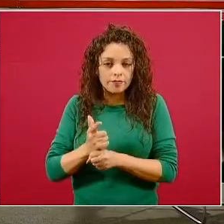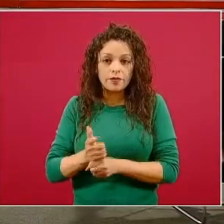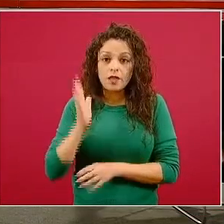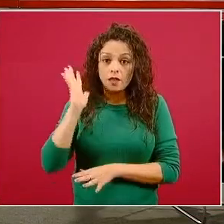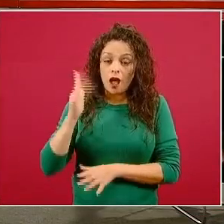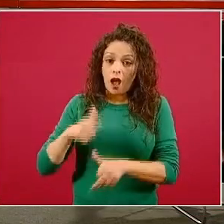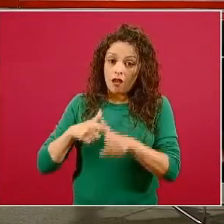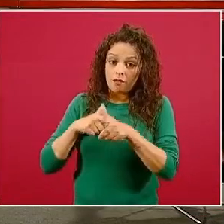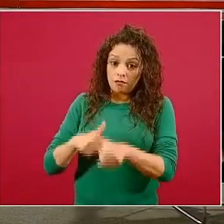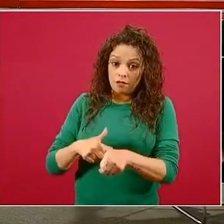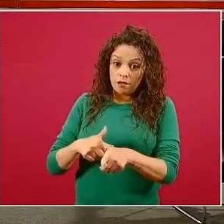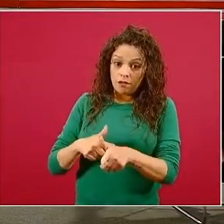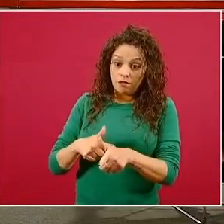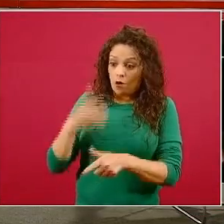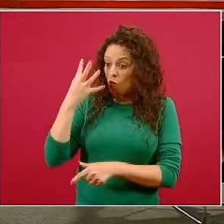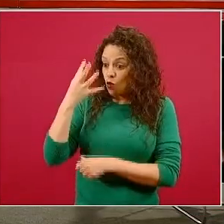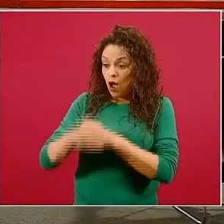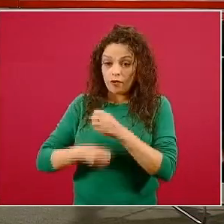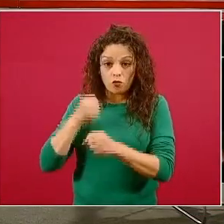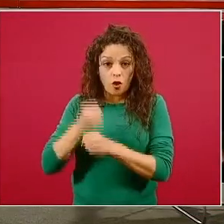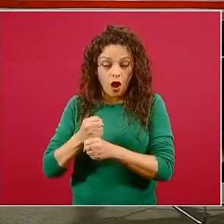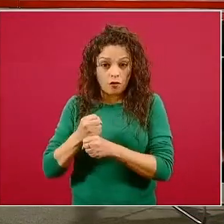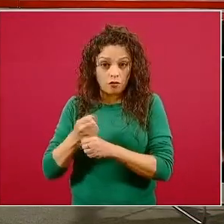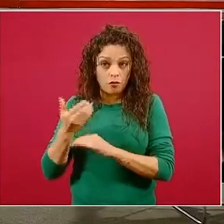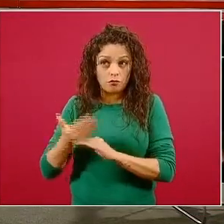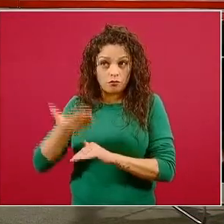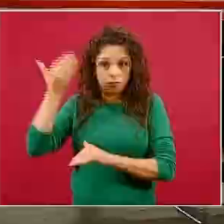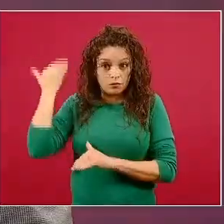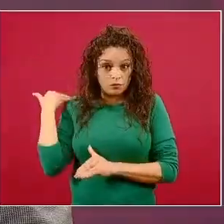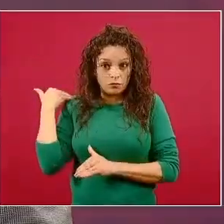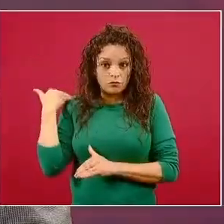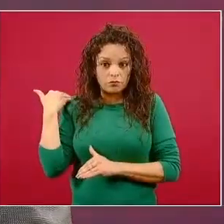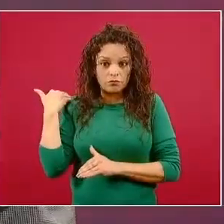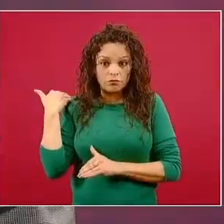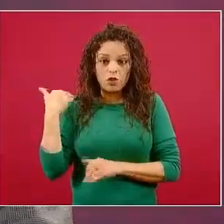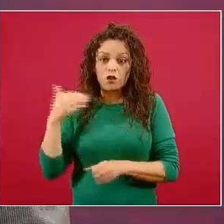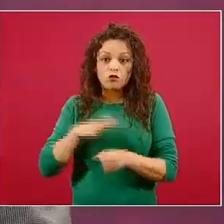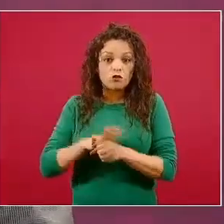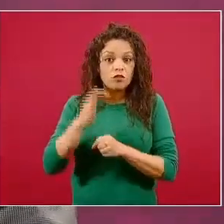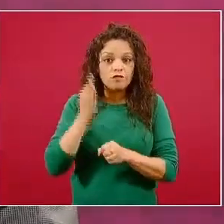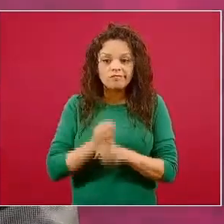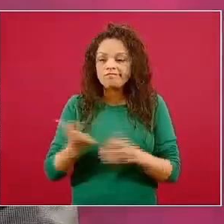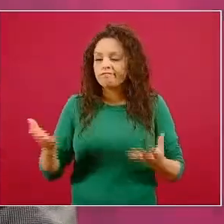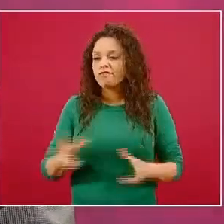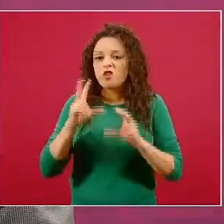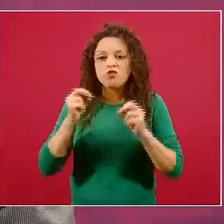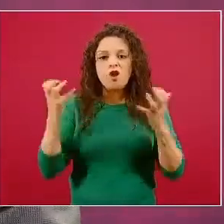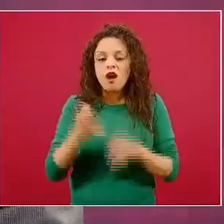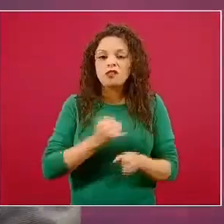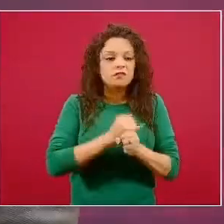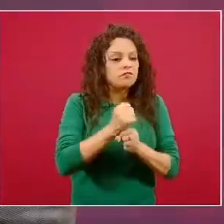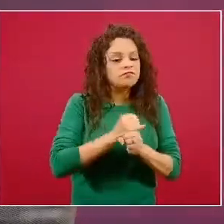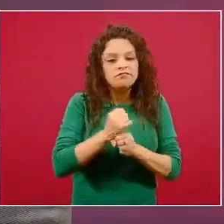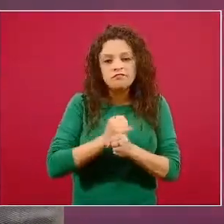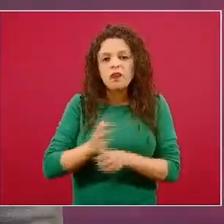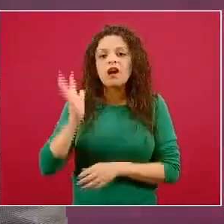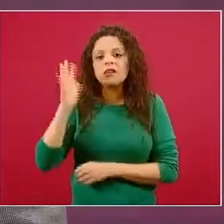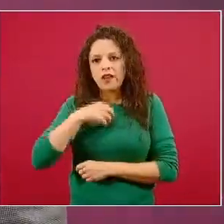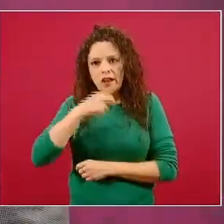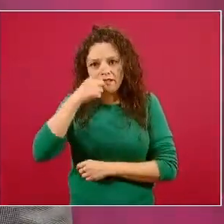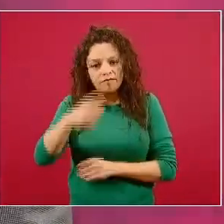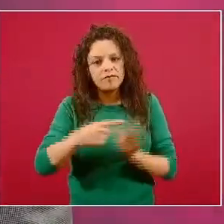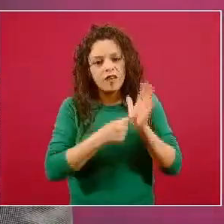estos 4 años del sexenio pasado, no se hizo suficiente. Esto ya lo hemos declarado formalmente porque lo hemos